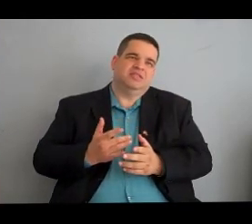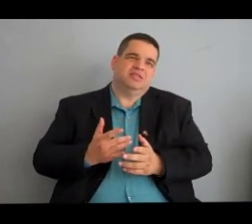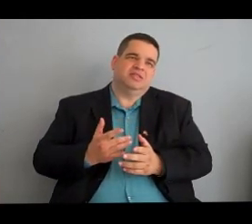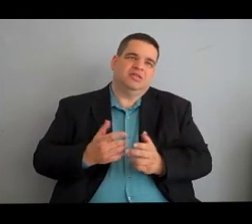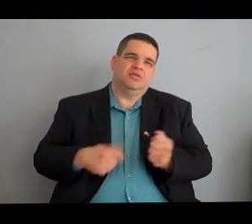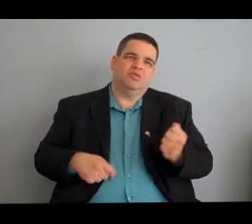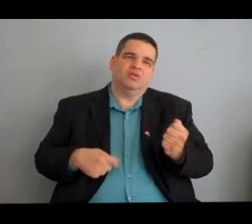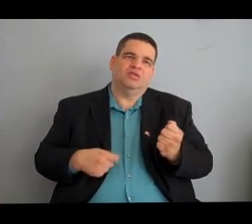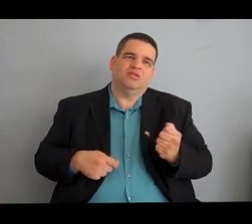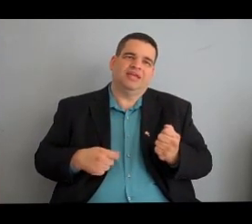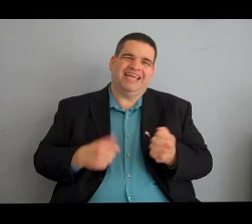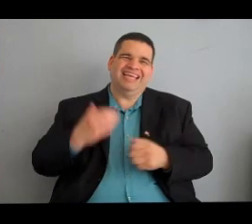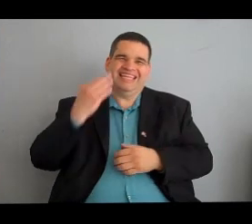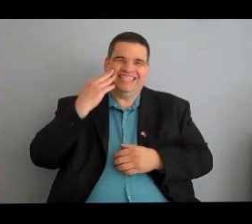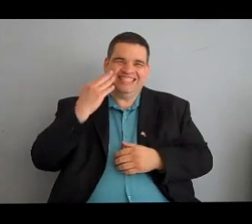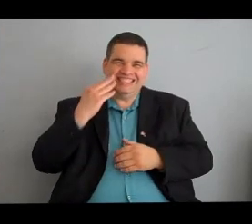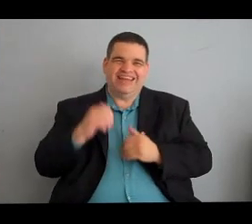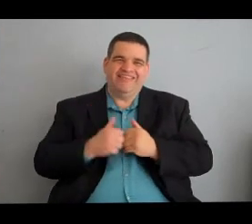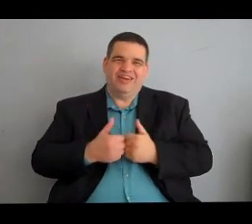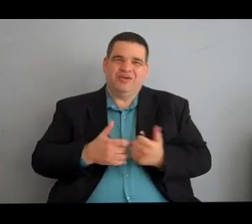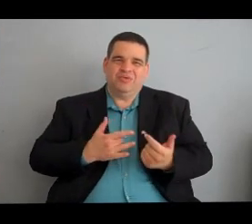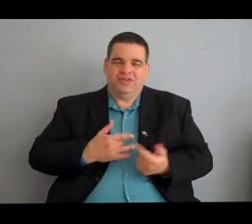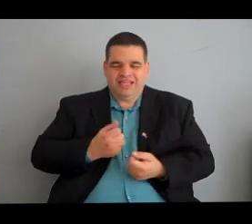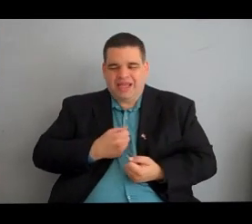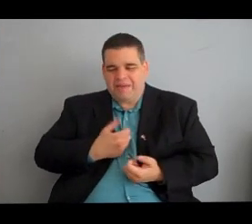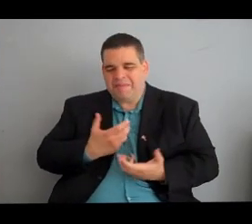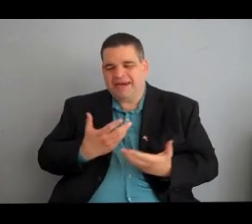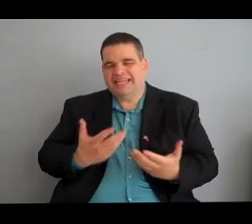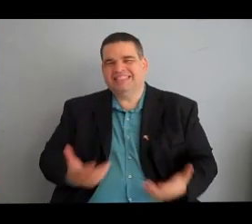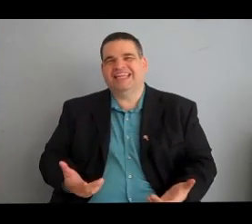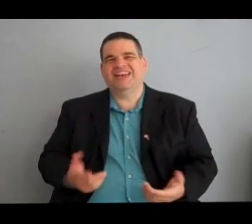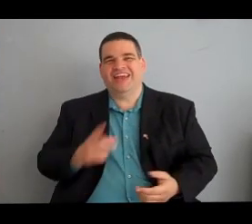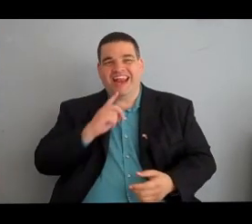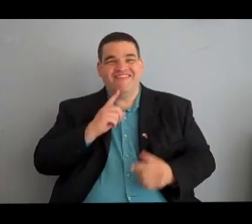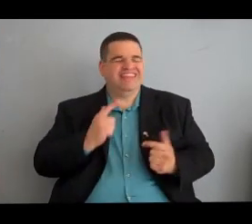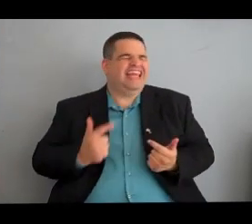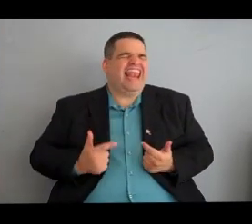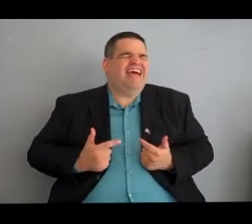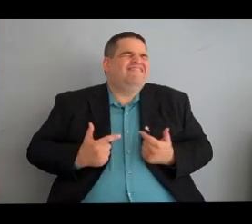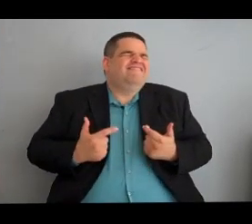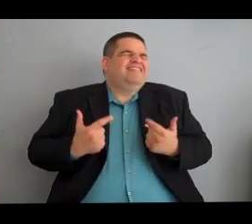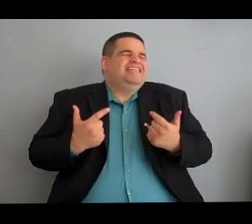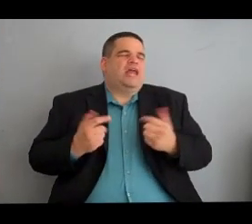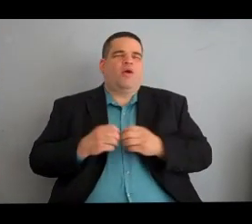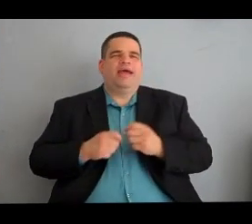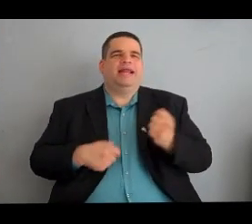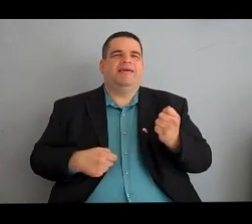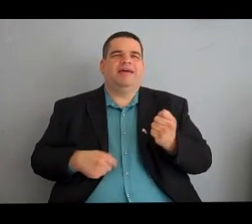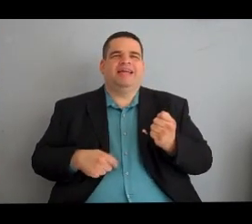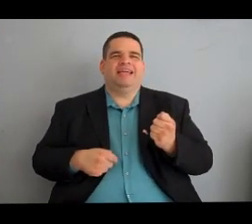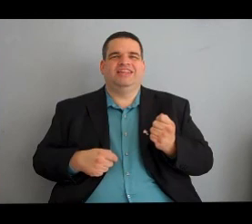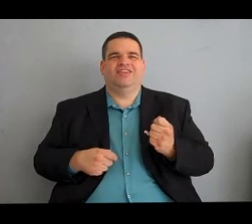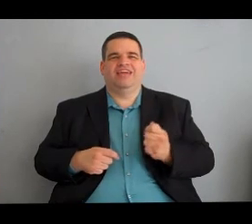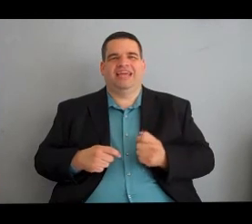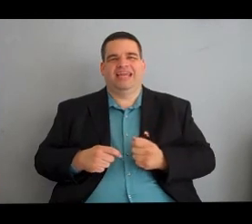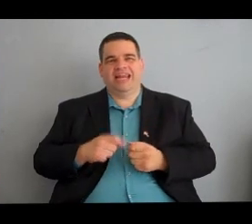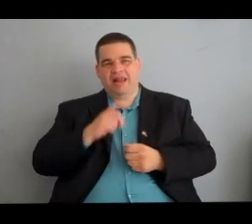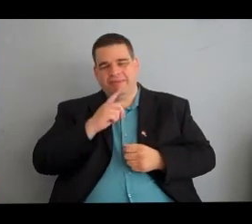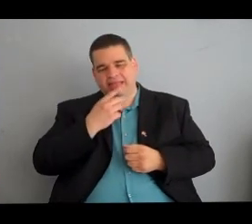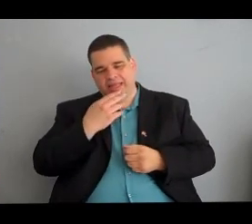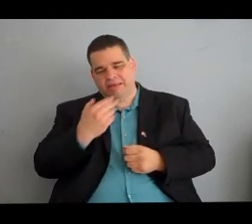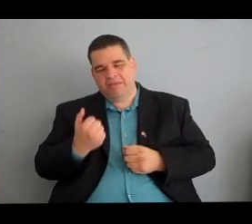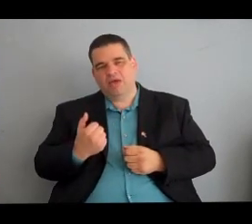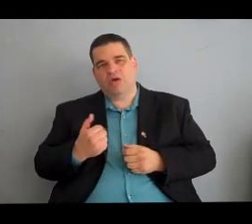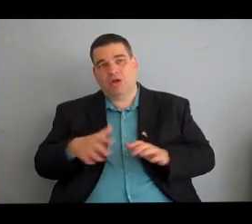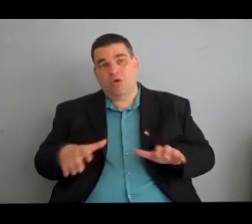saberla expresarla. Sentirla. Porque no es el más que toque, no es el más que toque, ya compadre, es el mejor que lo haga y el mejor que lo toque. Hablamos